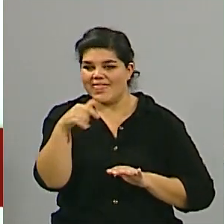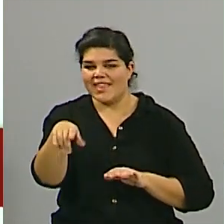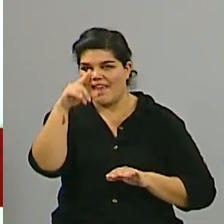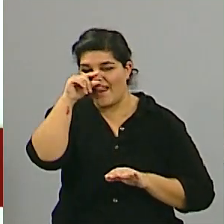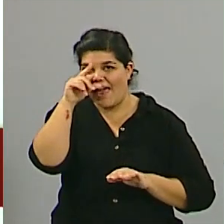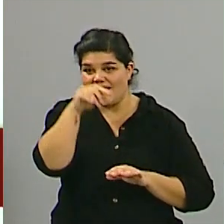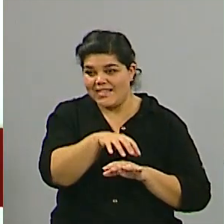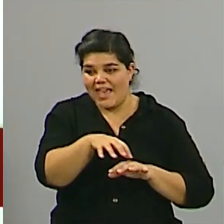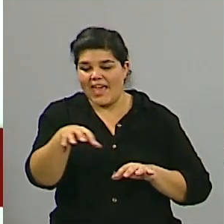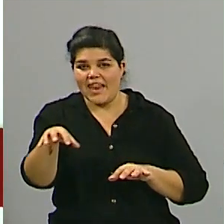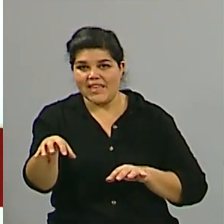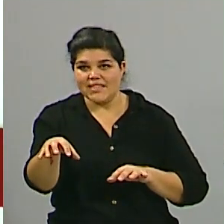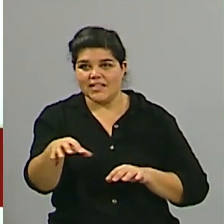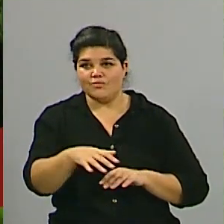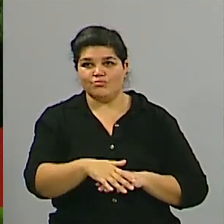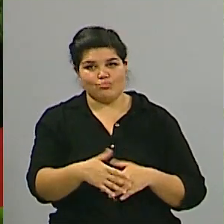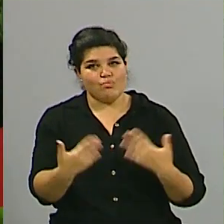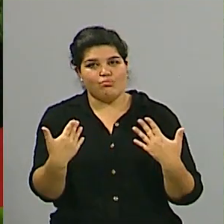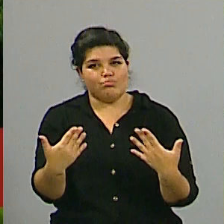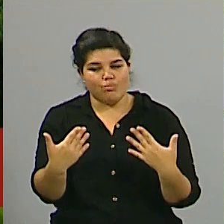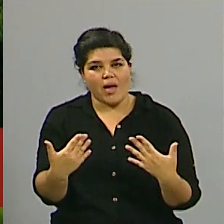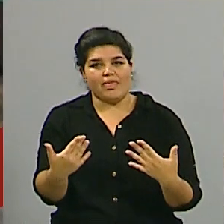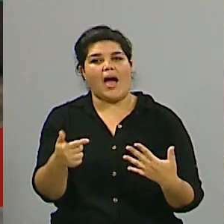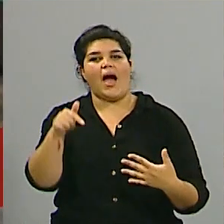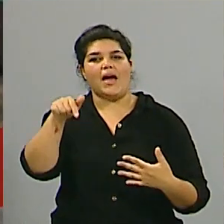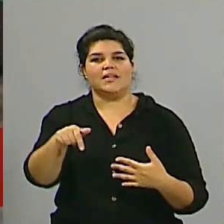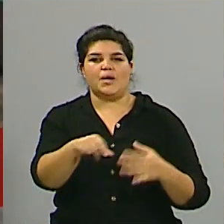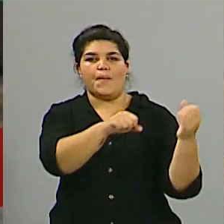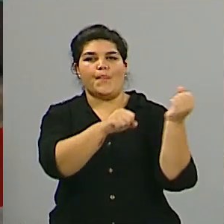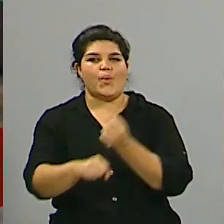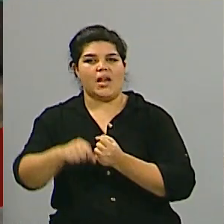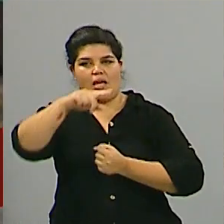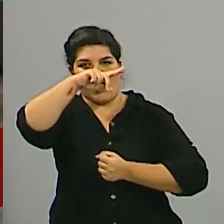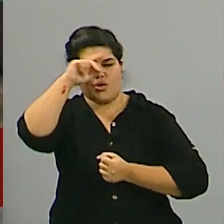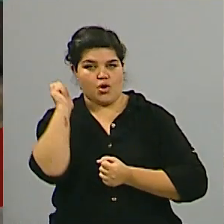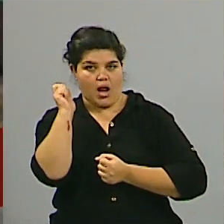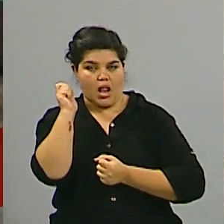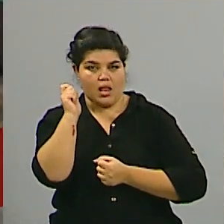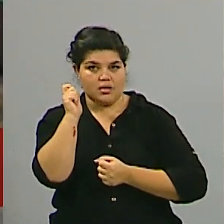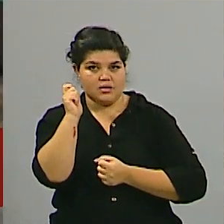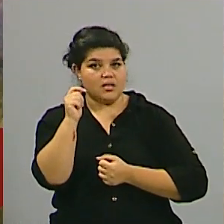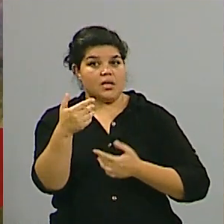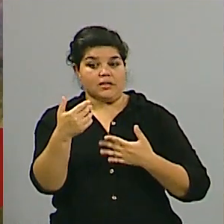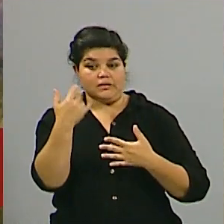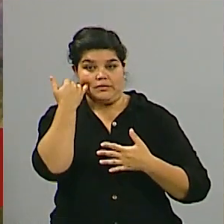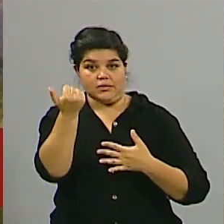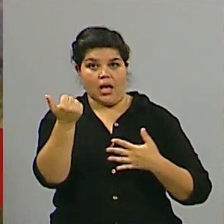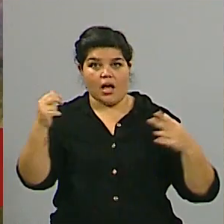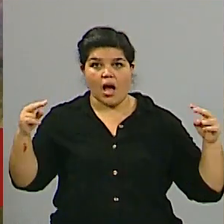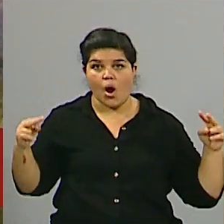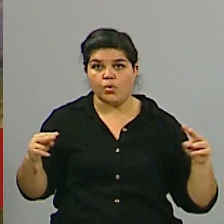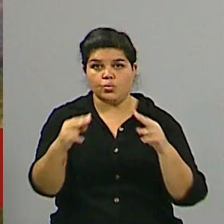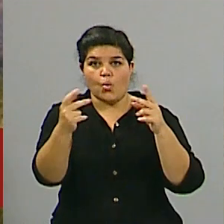Heras, se establezca un parque nacional. Hubo un encuentro en estos días en nuestra